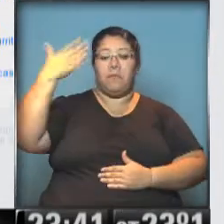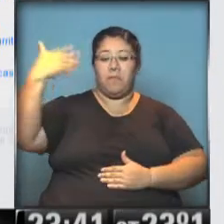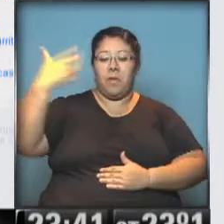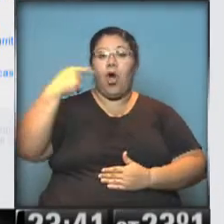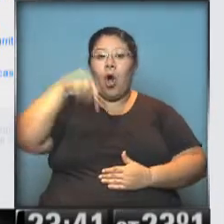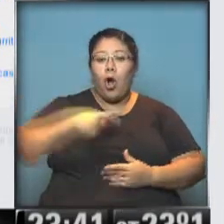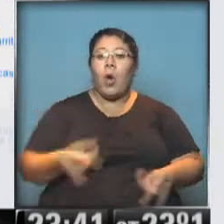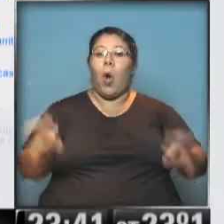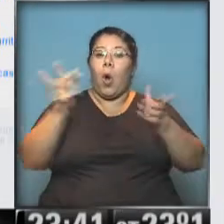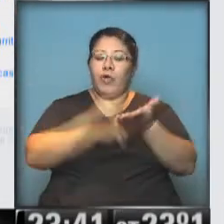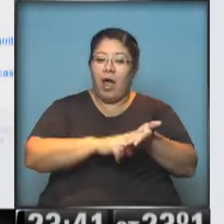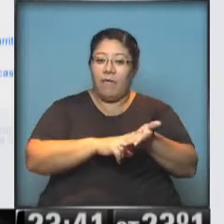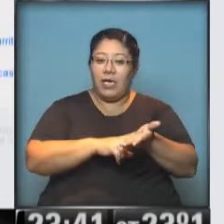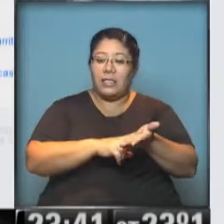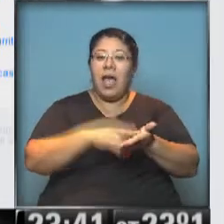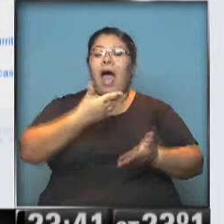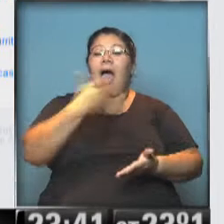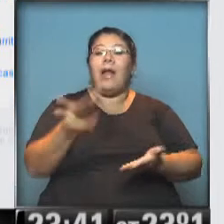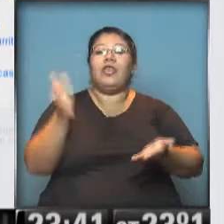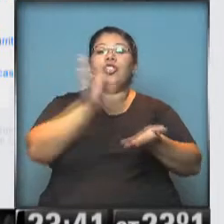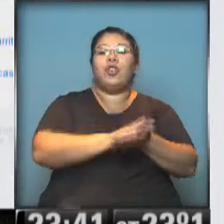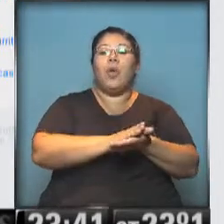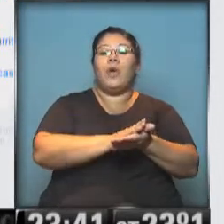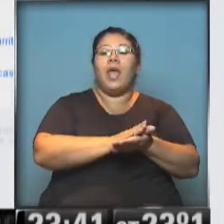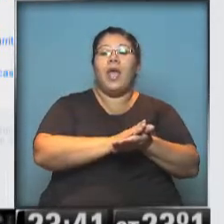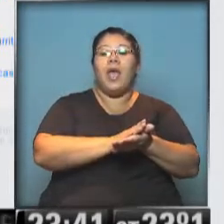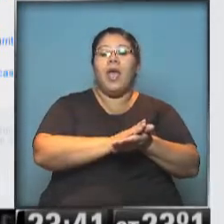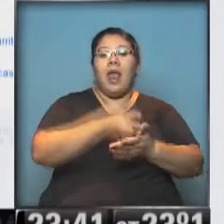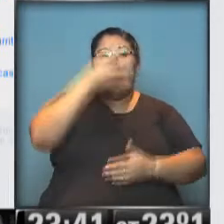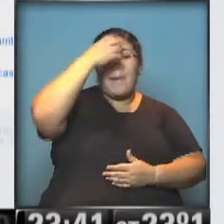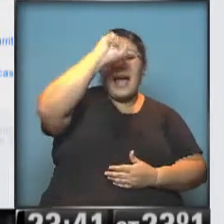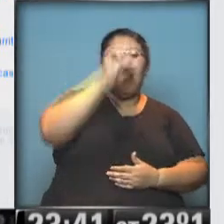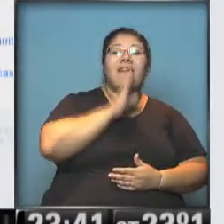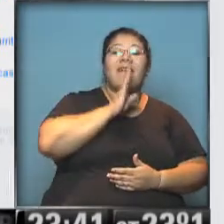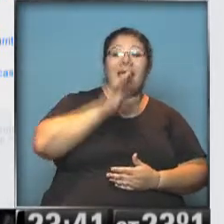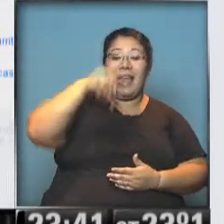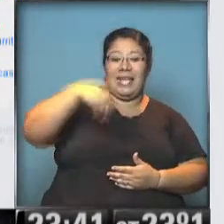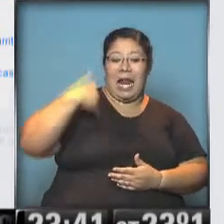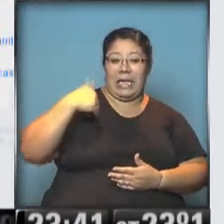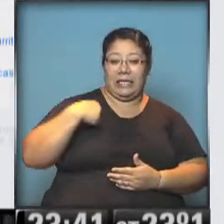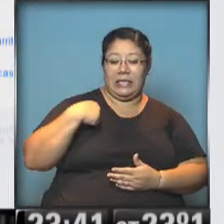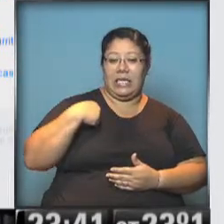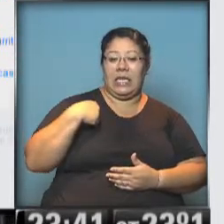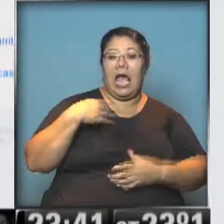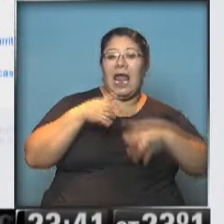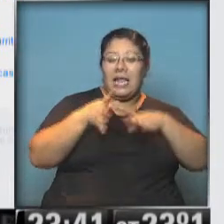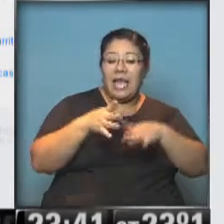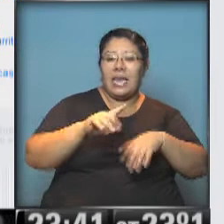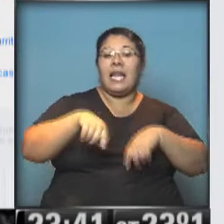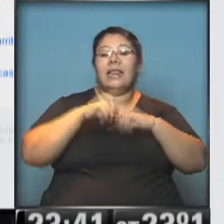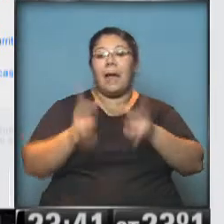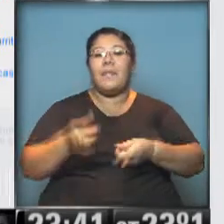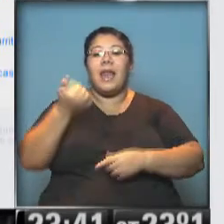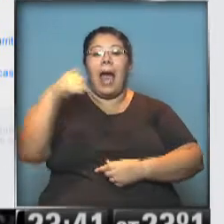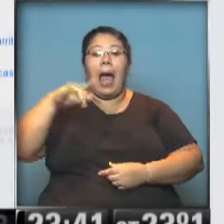hizo referencia a los atentados de la AMIA y la Embajada de Israel. A colación de eso, Cristina Fernández se